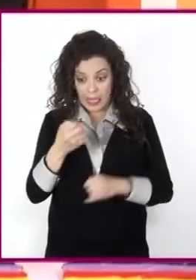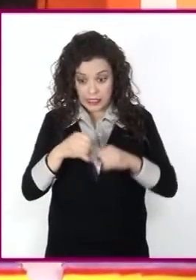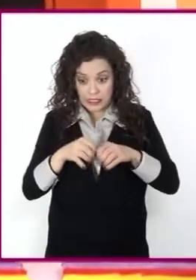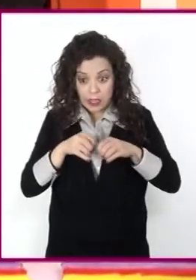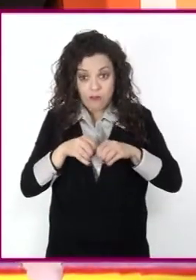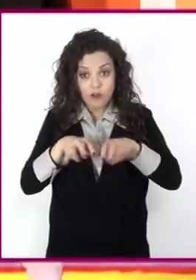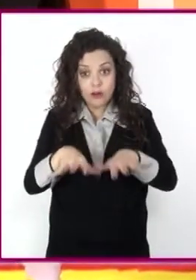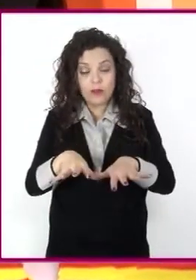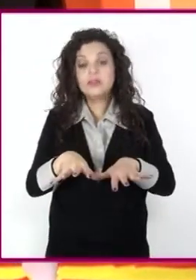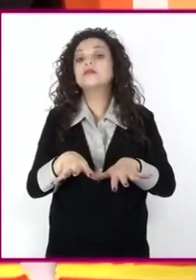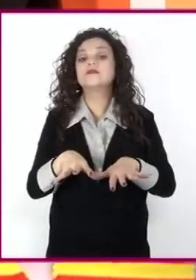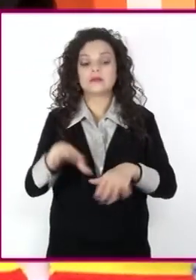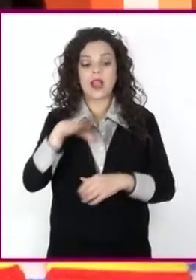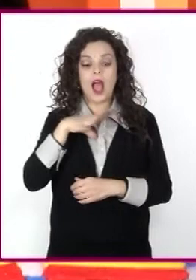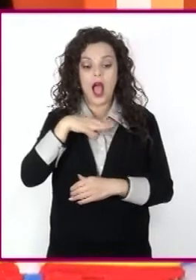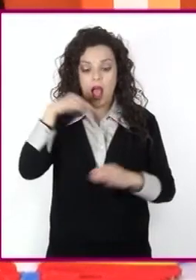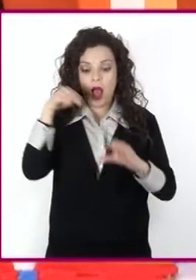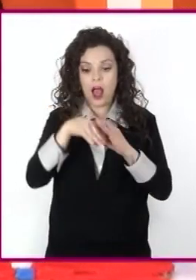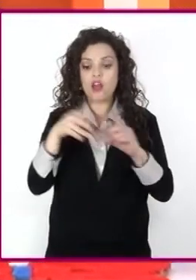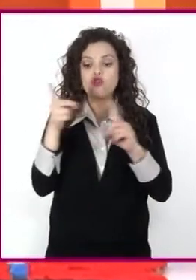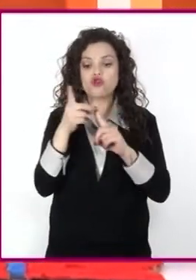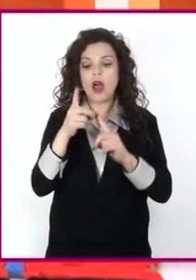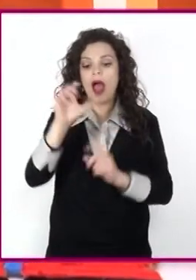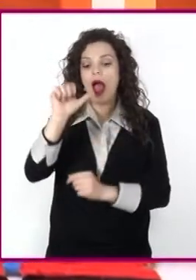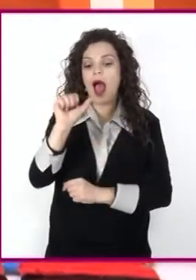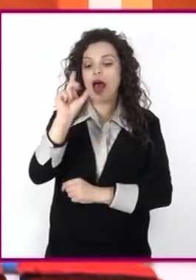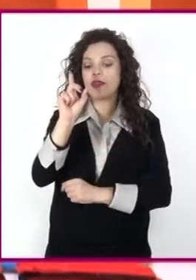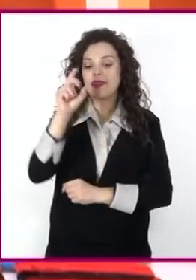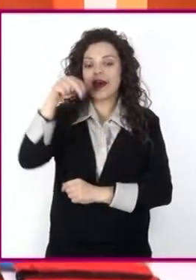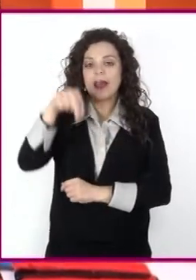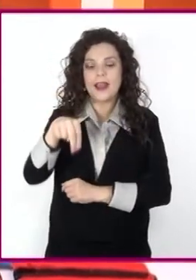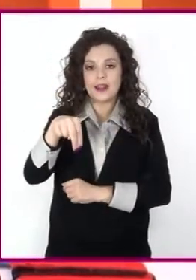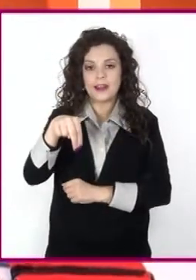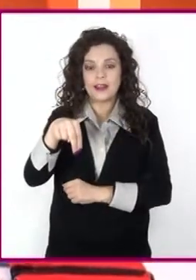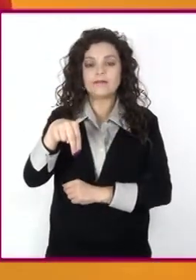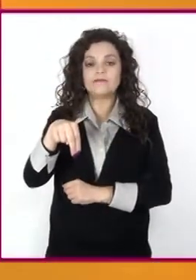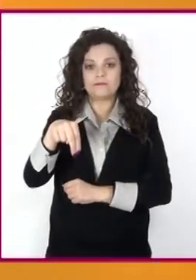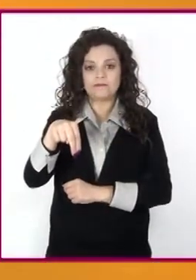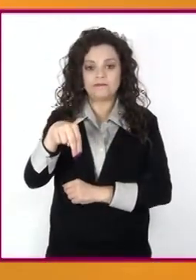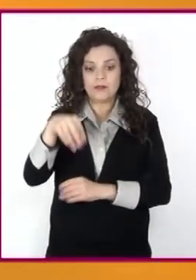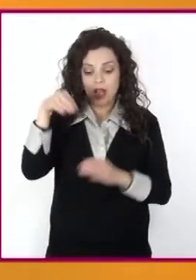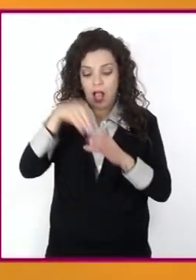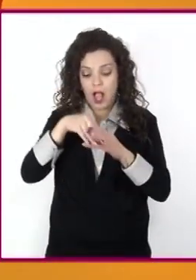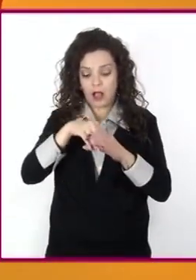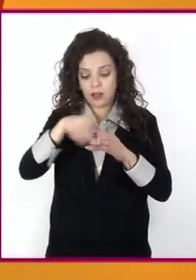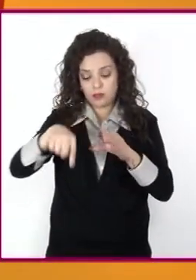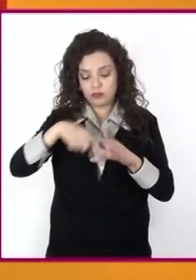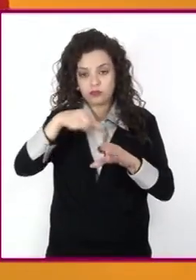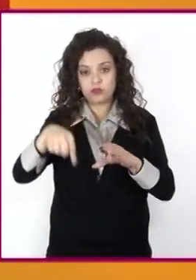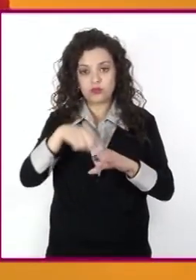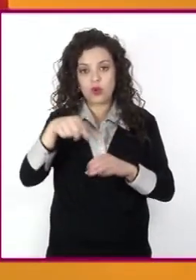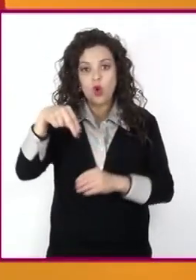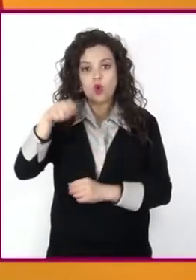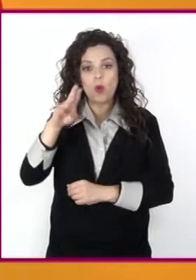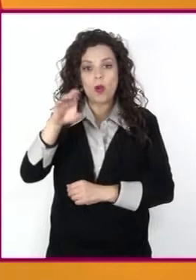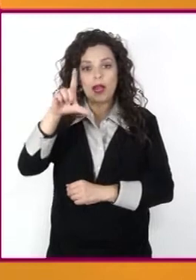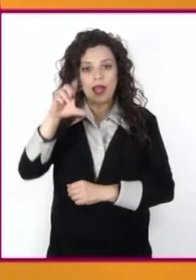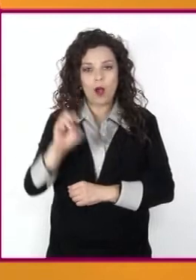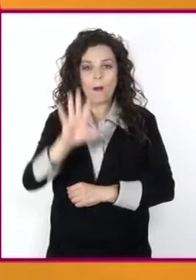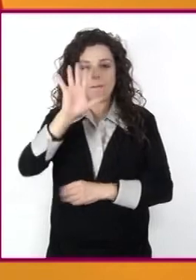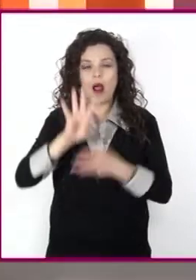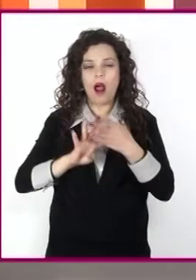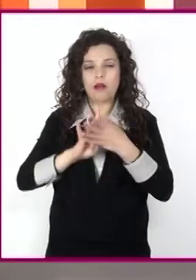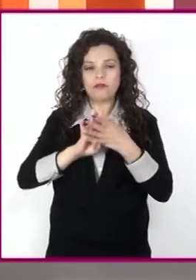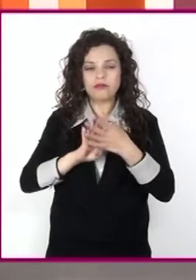está contenida en el ADN, que se encuentra disperso en el núcleo, formando una especie de red